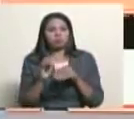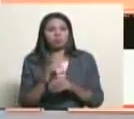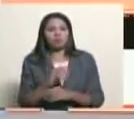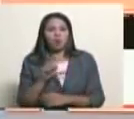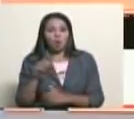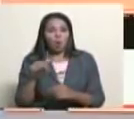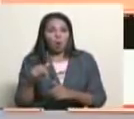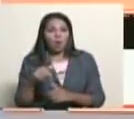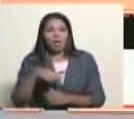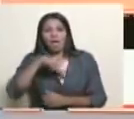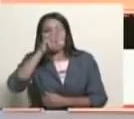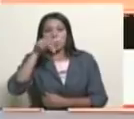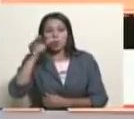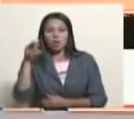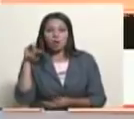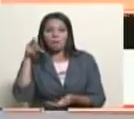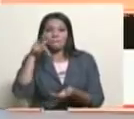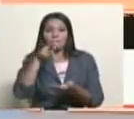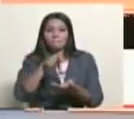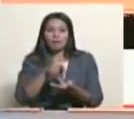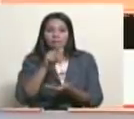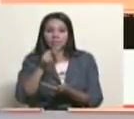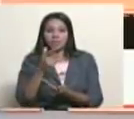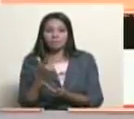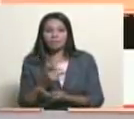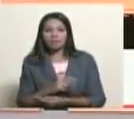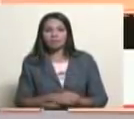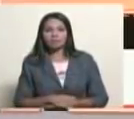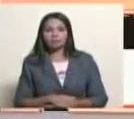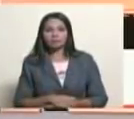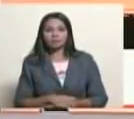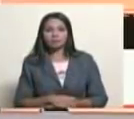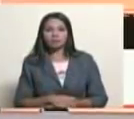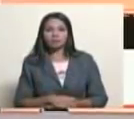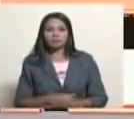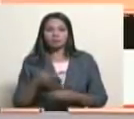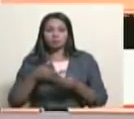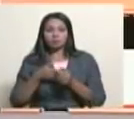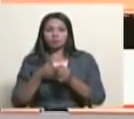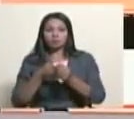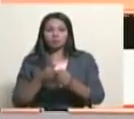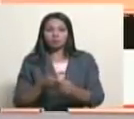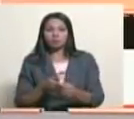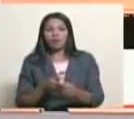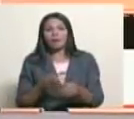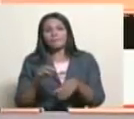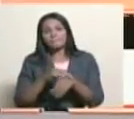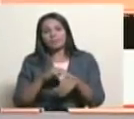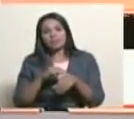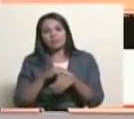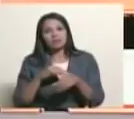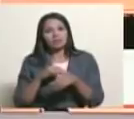Hoy en Noruega está nuestra delegación, presidida por el ministro Jorge Rodríguez,